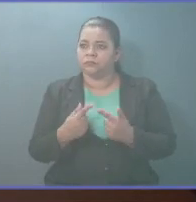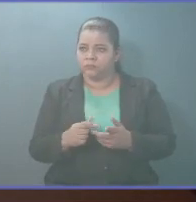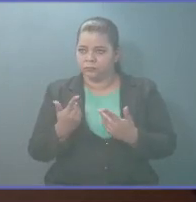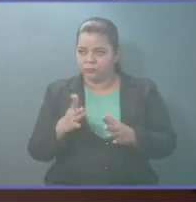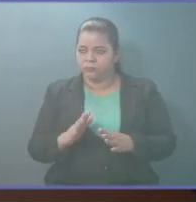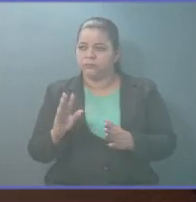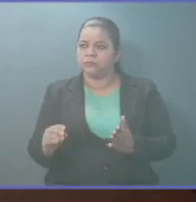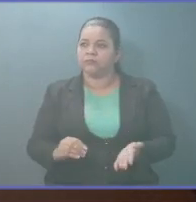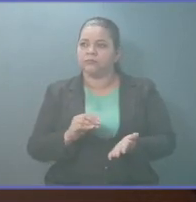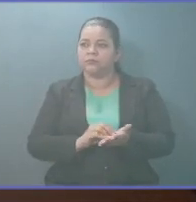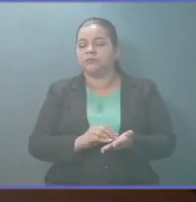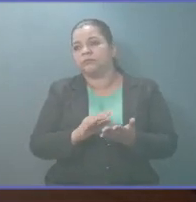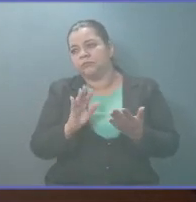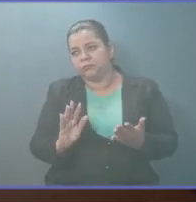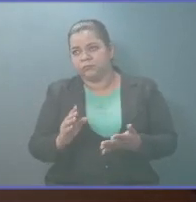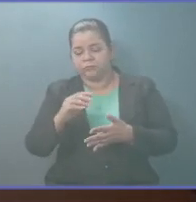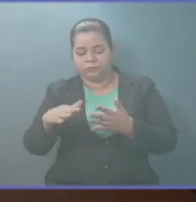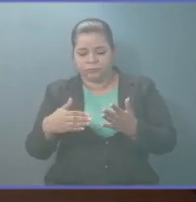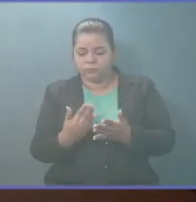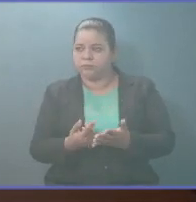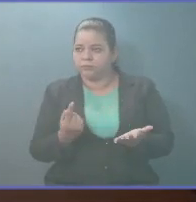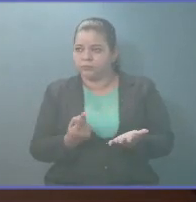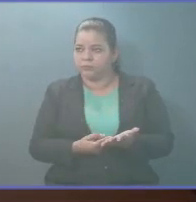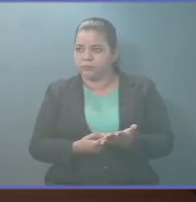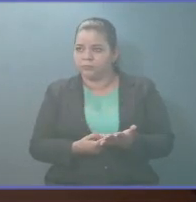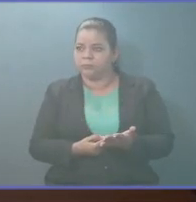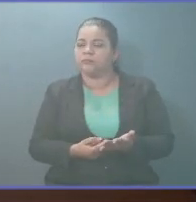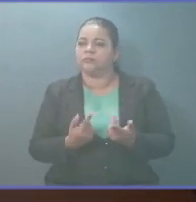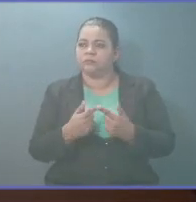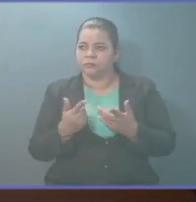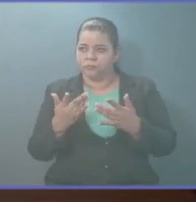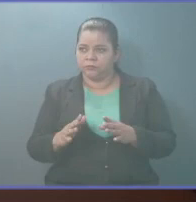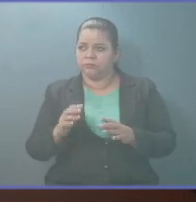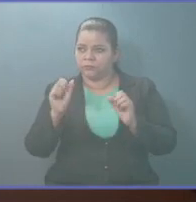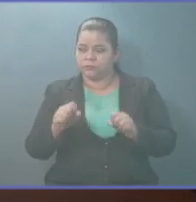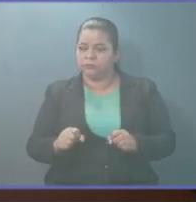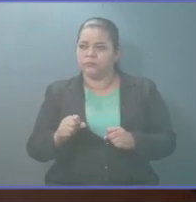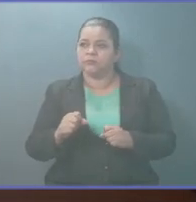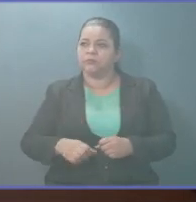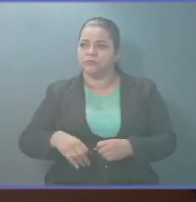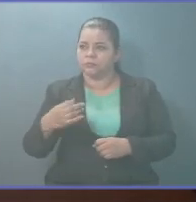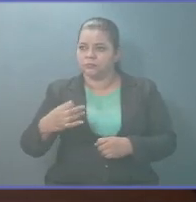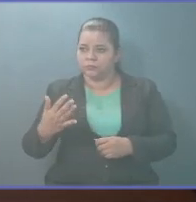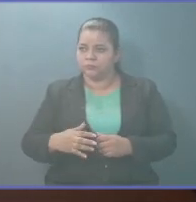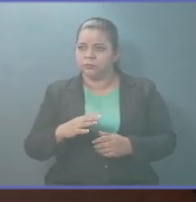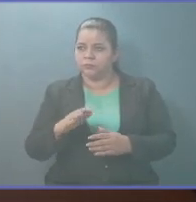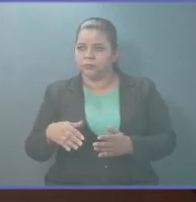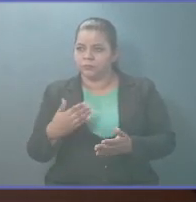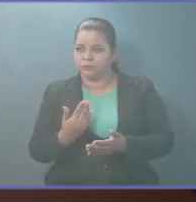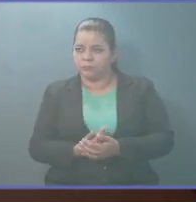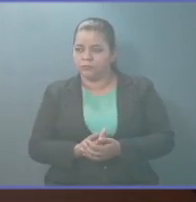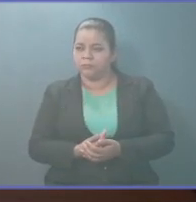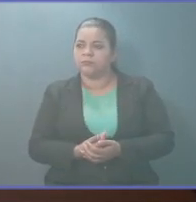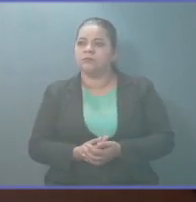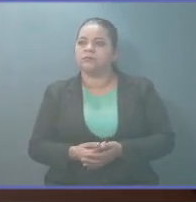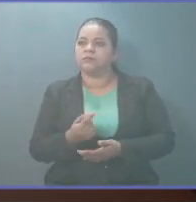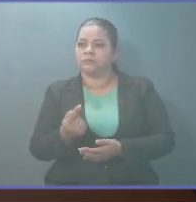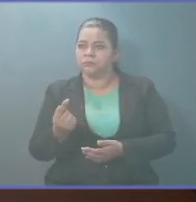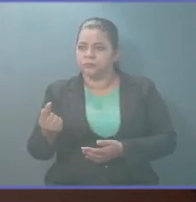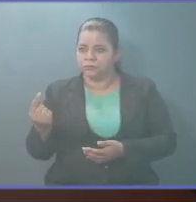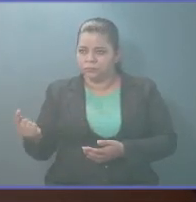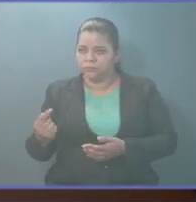o absolviendo al presunto infractor, según el caso, la que deberá ser notificada al denunciante y denunciado. El miembro que se oponga